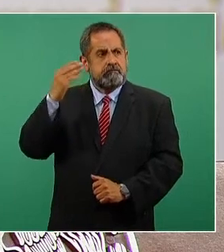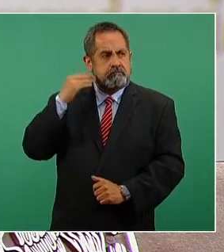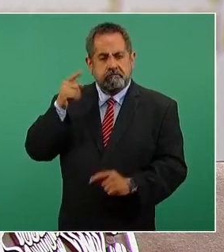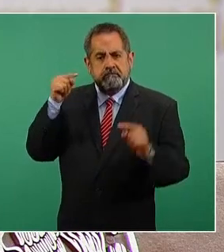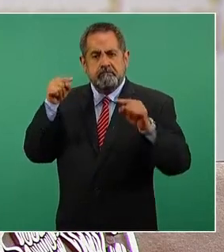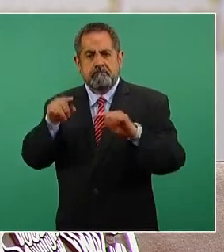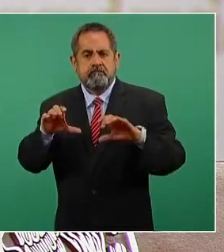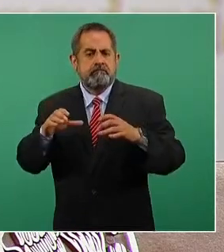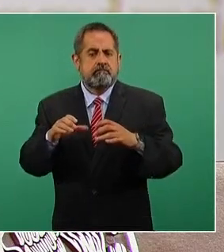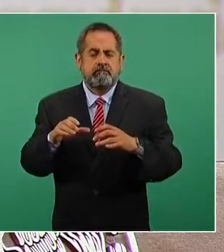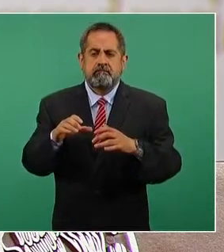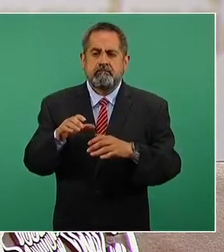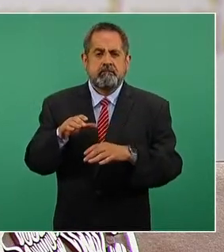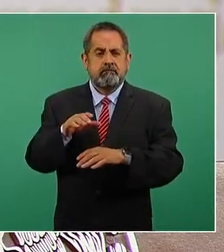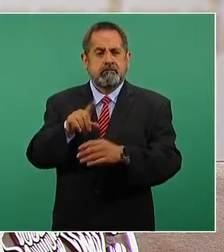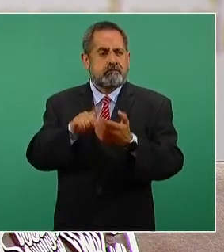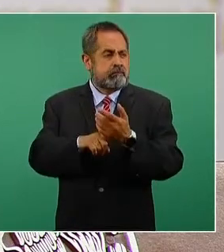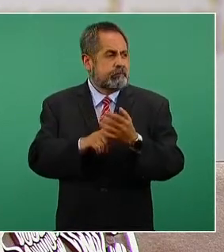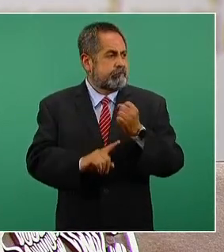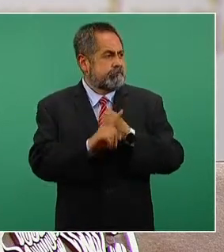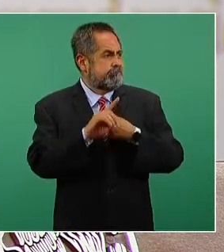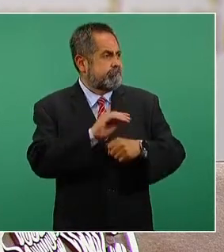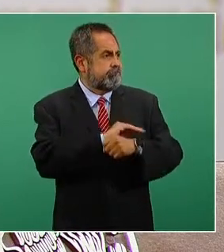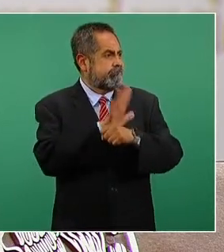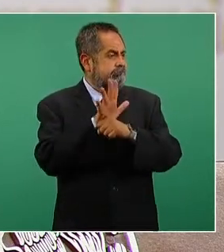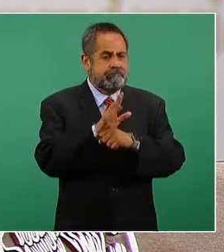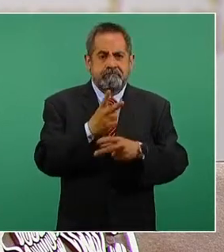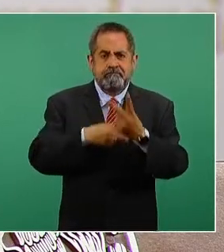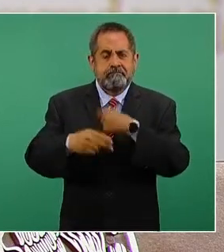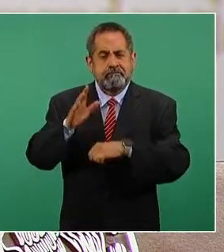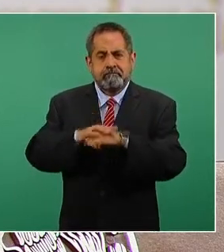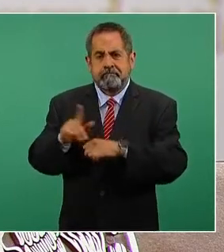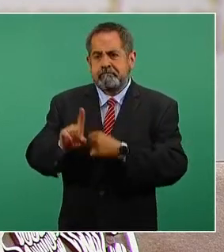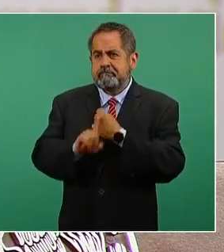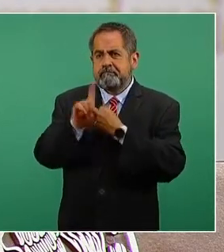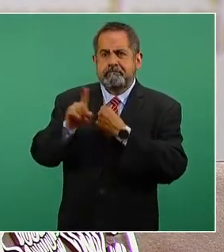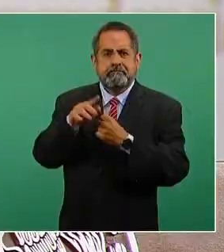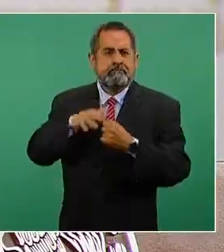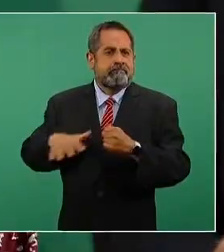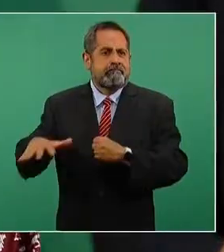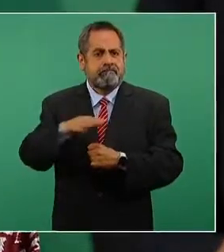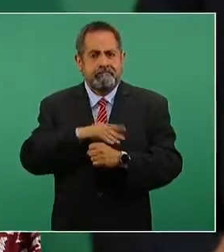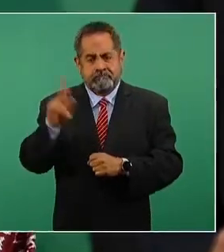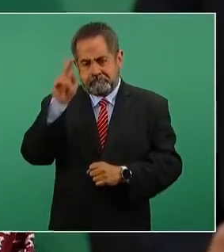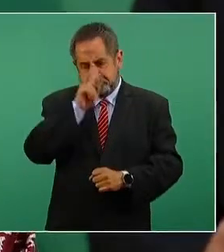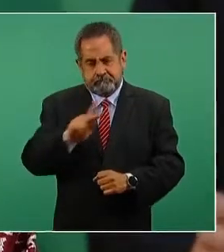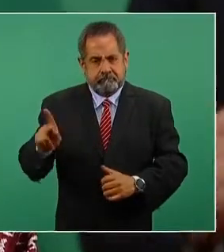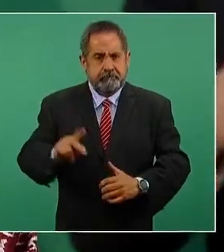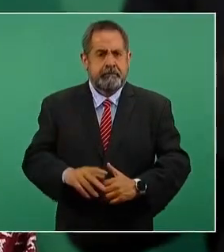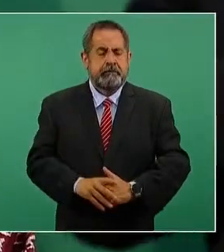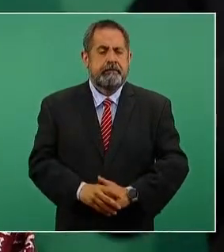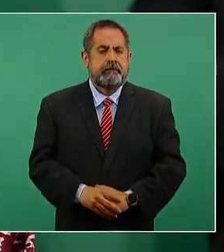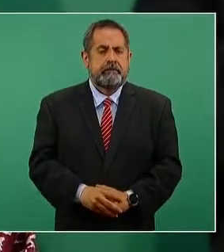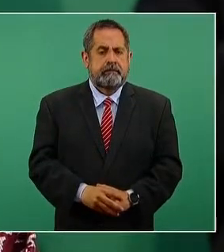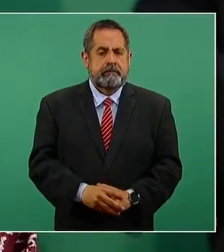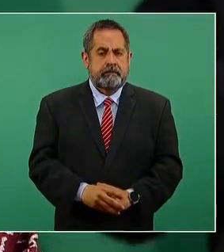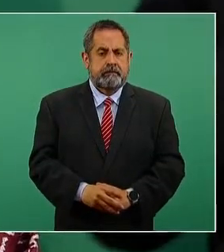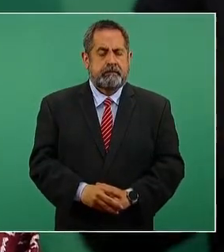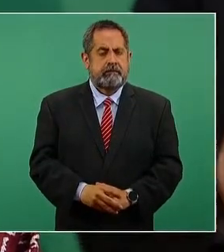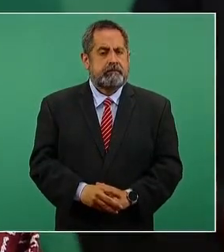en la crisis que hemos visto por la COVID-19. It is now 26 years since